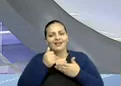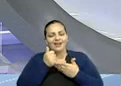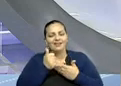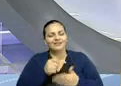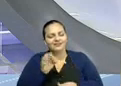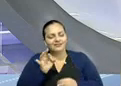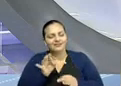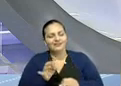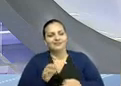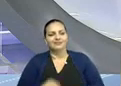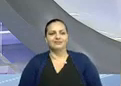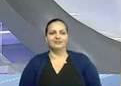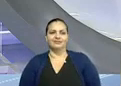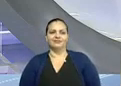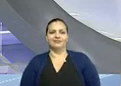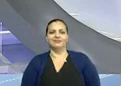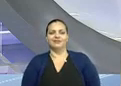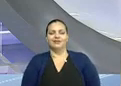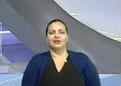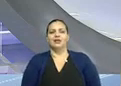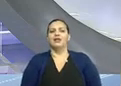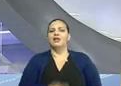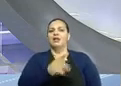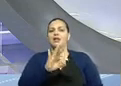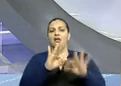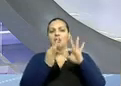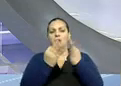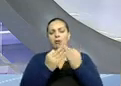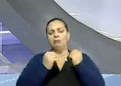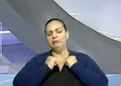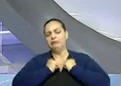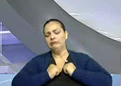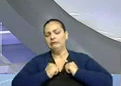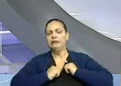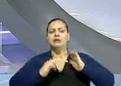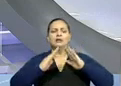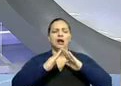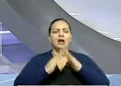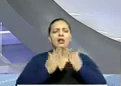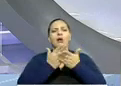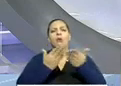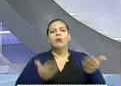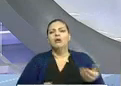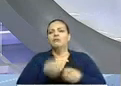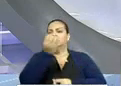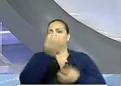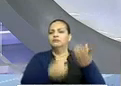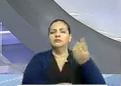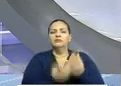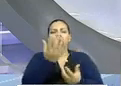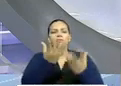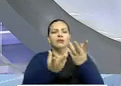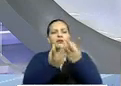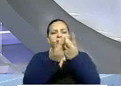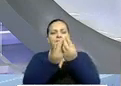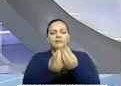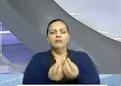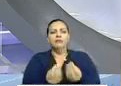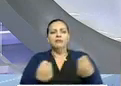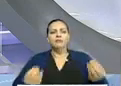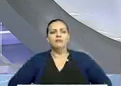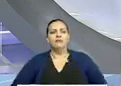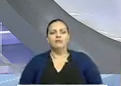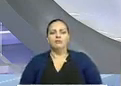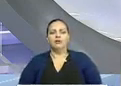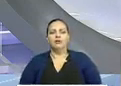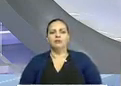calle de todo aquello que necesitan para reconstruir y levantarse de las cenizas, resurgir de las cenizas como el ave fénix y